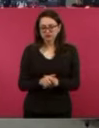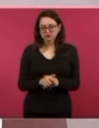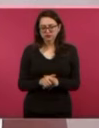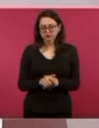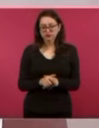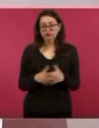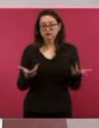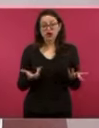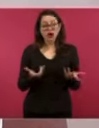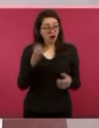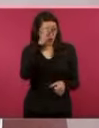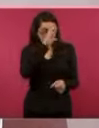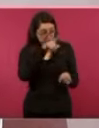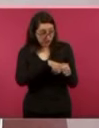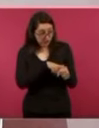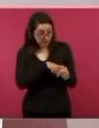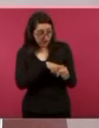Escultura.